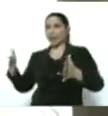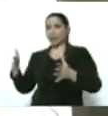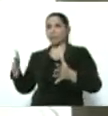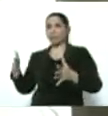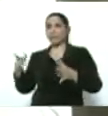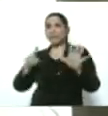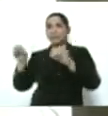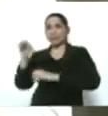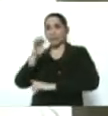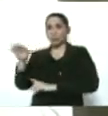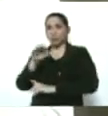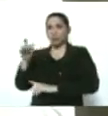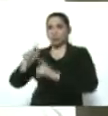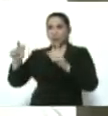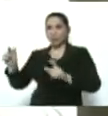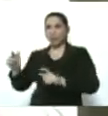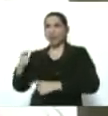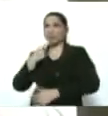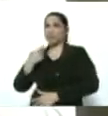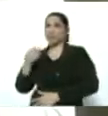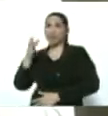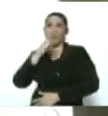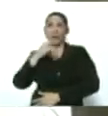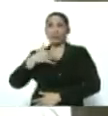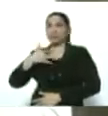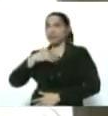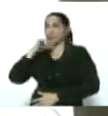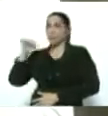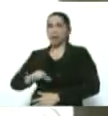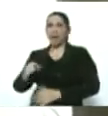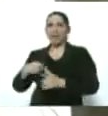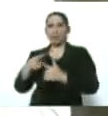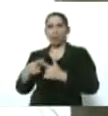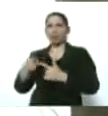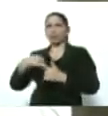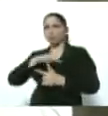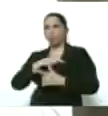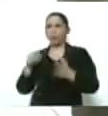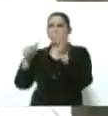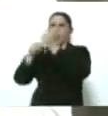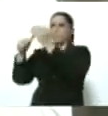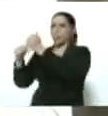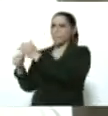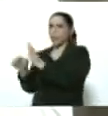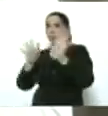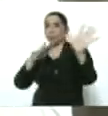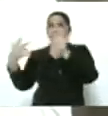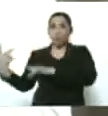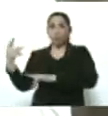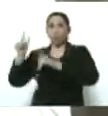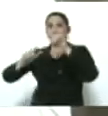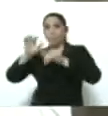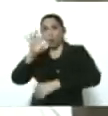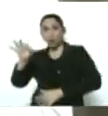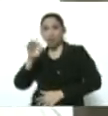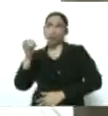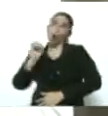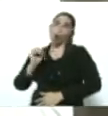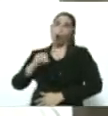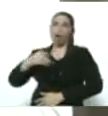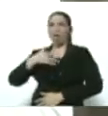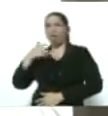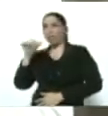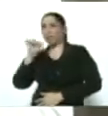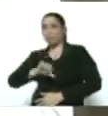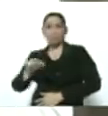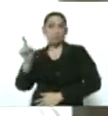60% de los casos nuestros son asintomáticos. Si lo sumamos a los casos con síntomas leves, son casi 98% de los casos, o son asintomáticos o son leves. Y